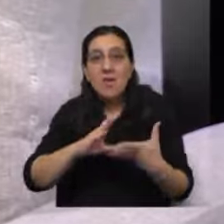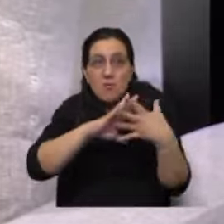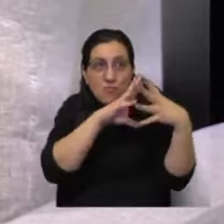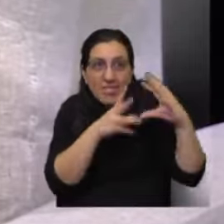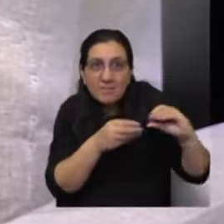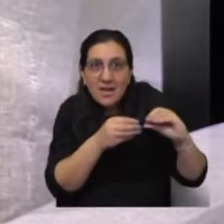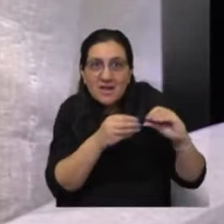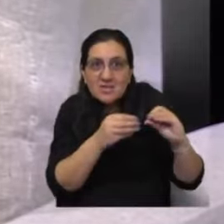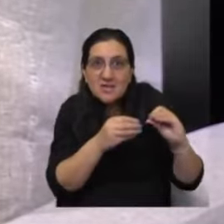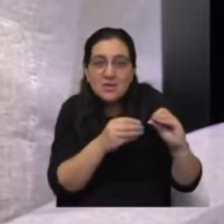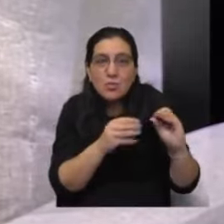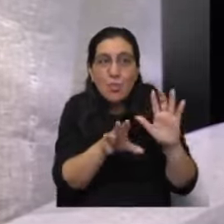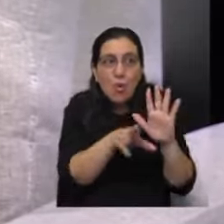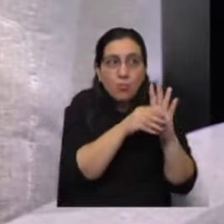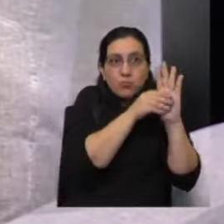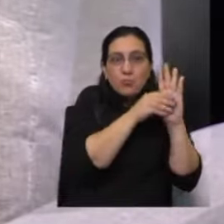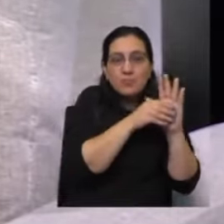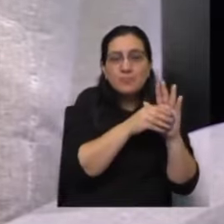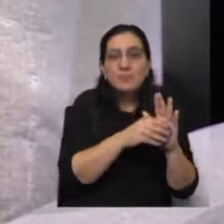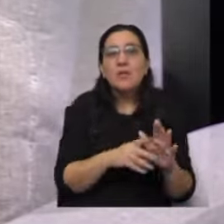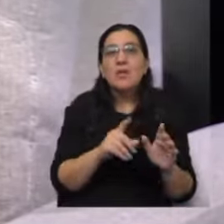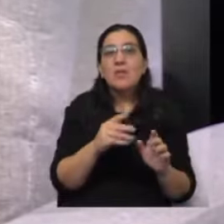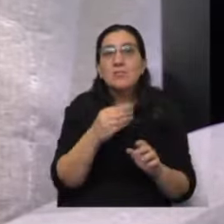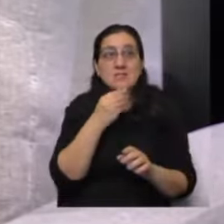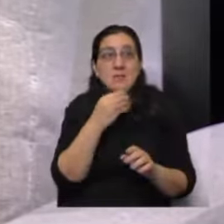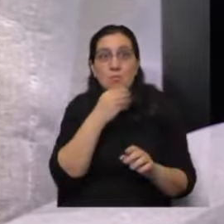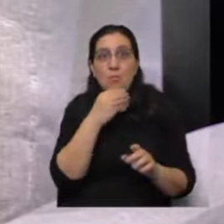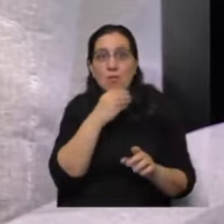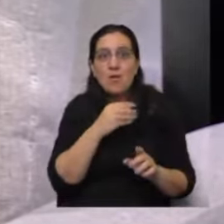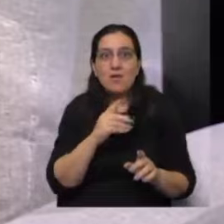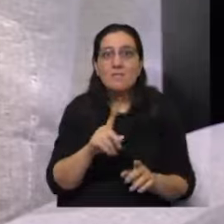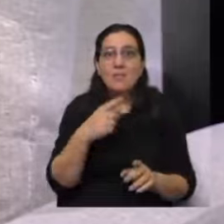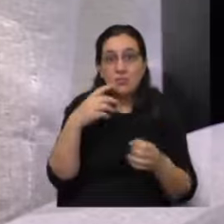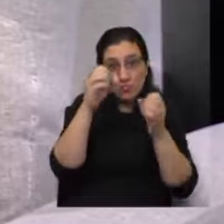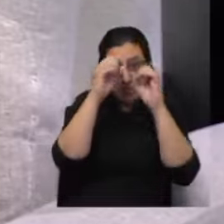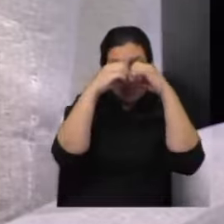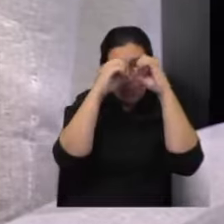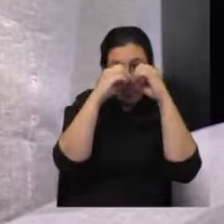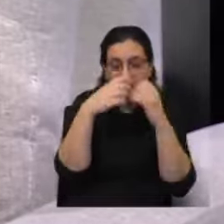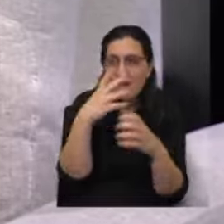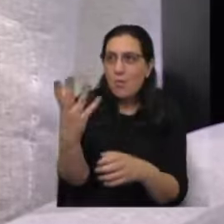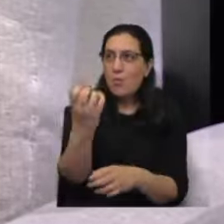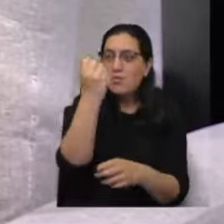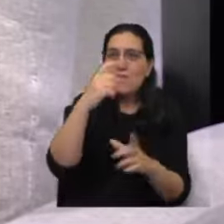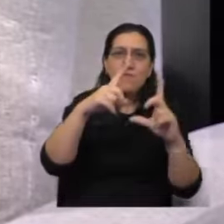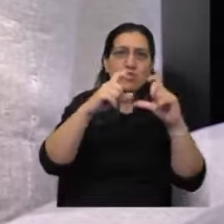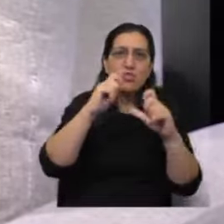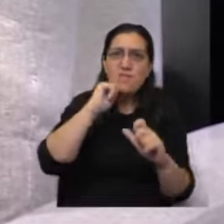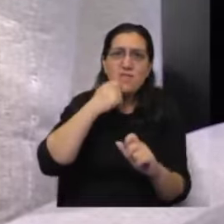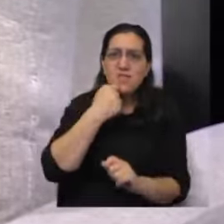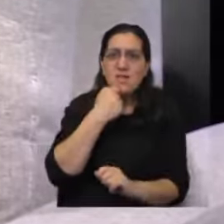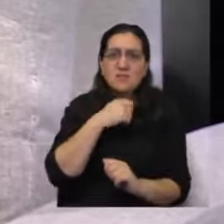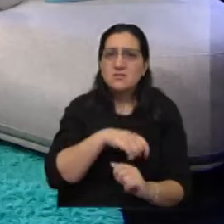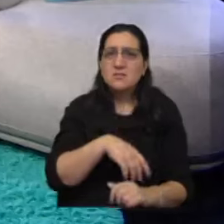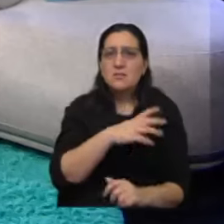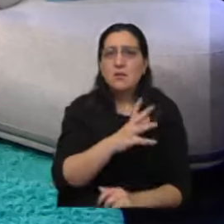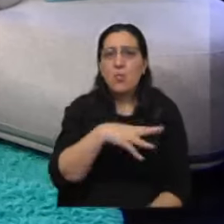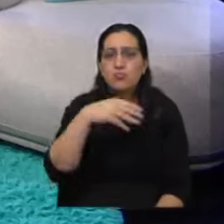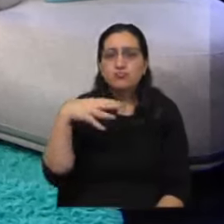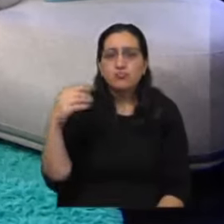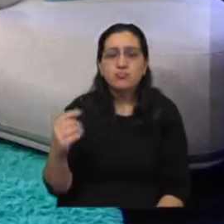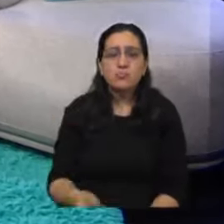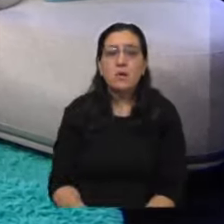está divino para hacer esta investigación, porque además si uno se mete a googlear, como hice yo, encuentra fotos alucinantes de los pulpos. Y bueno, como